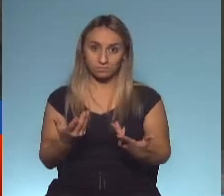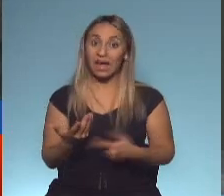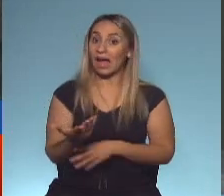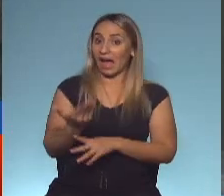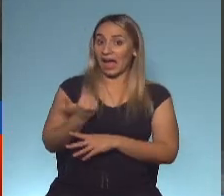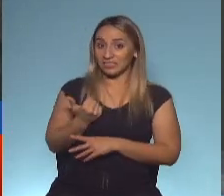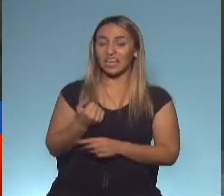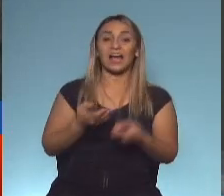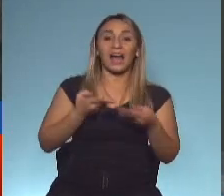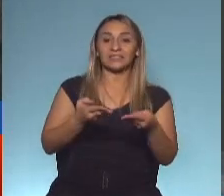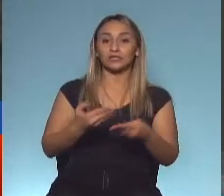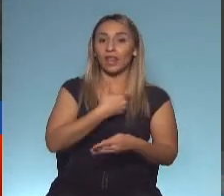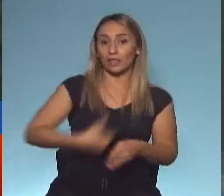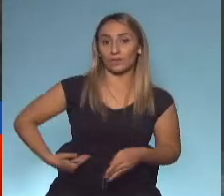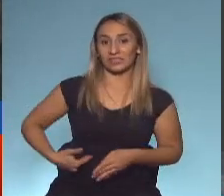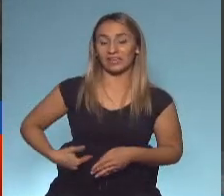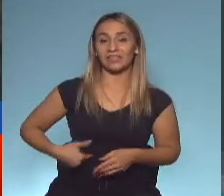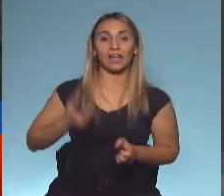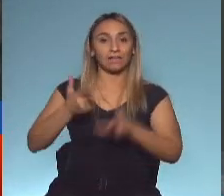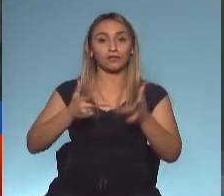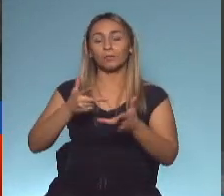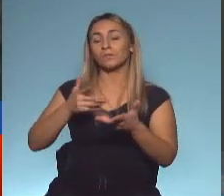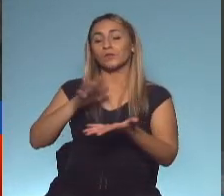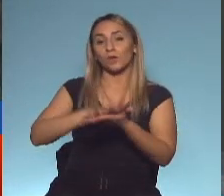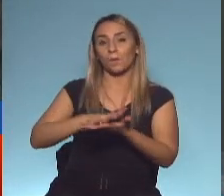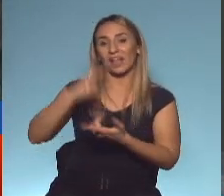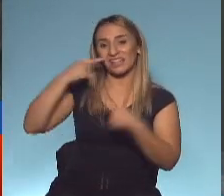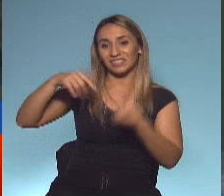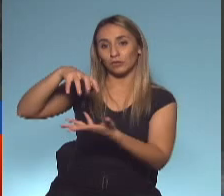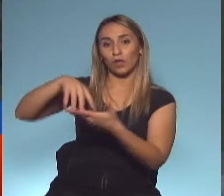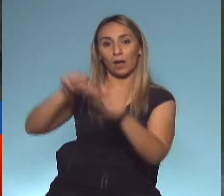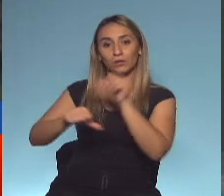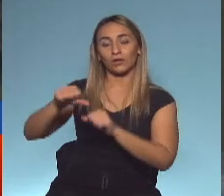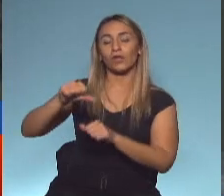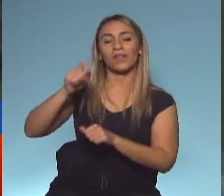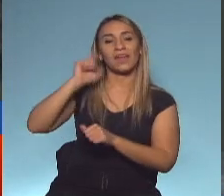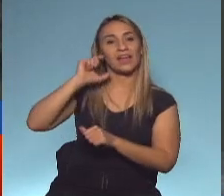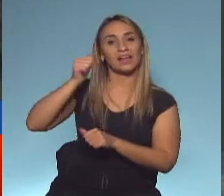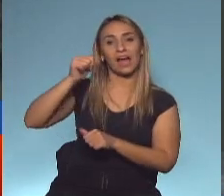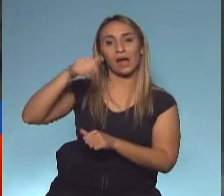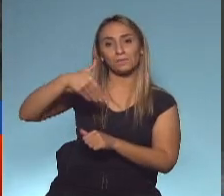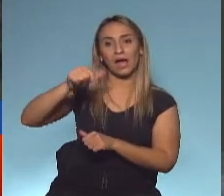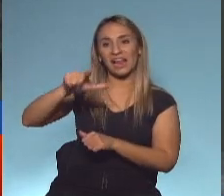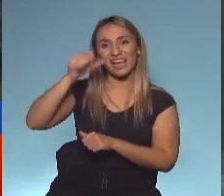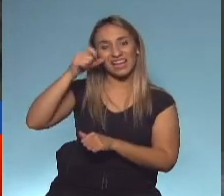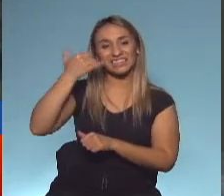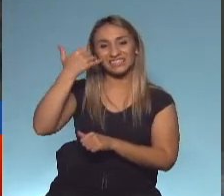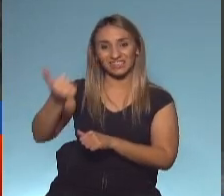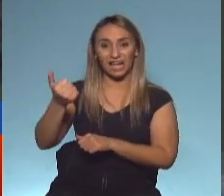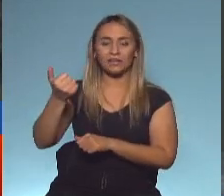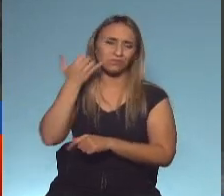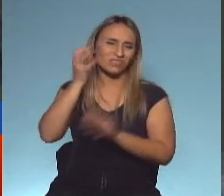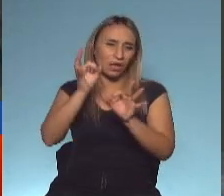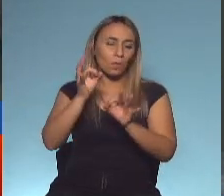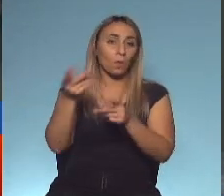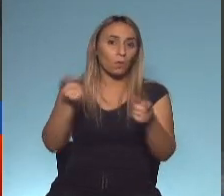de las negociaciones con las vacunas, sobre todo con el Instituto Gamaleya en Moscú, Cecilia Nicolina, había confirmado que se habían reencauzado las negociaciones